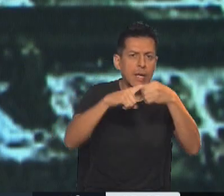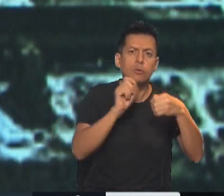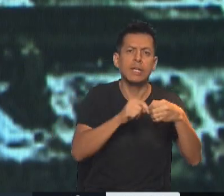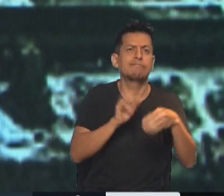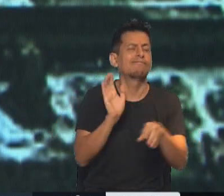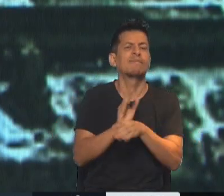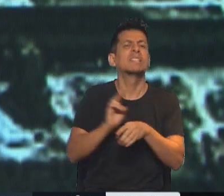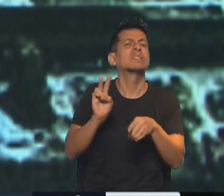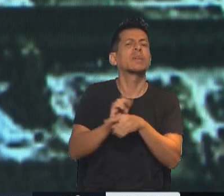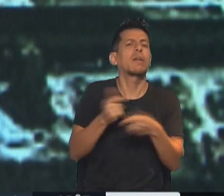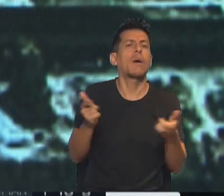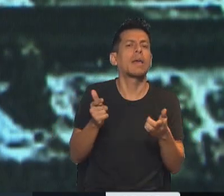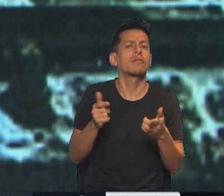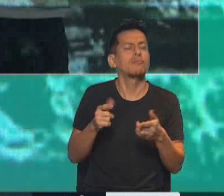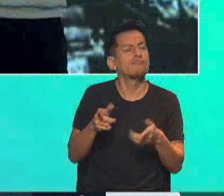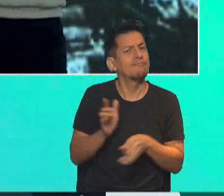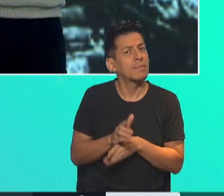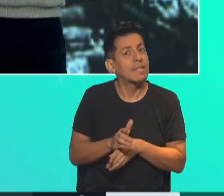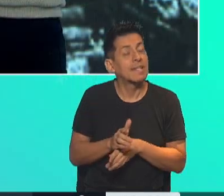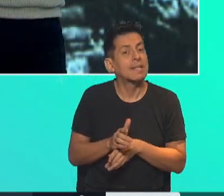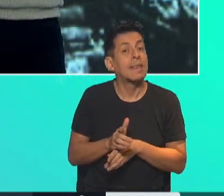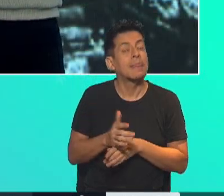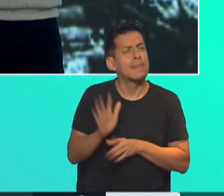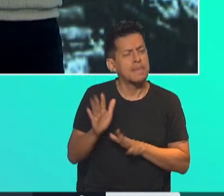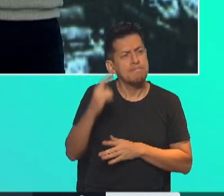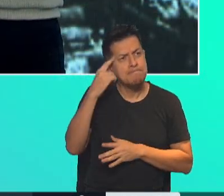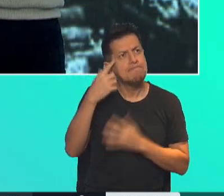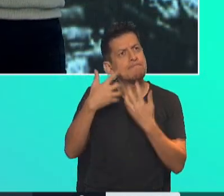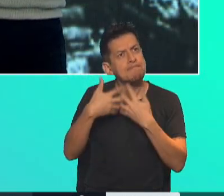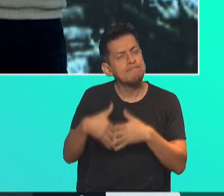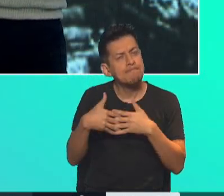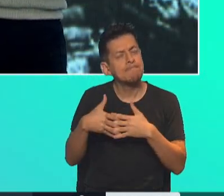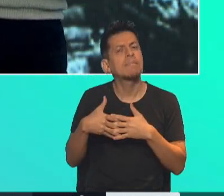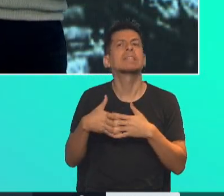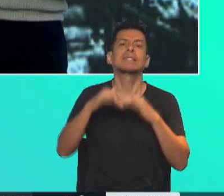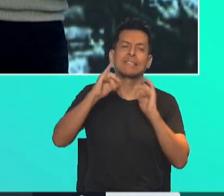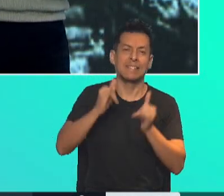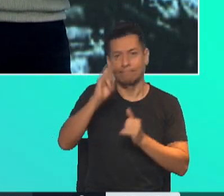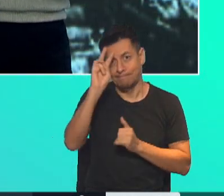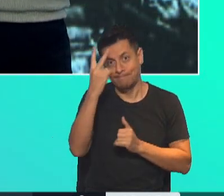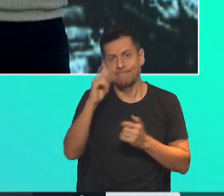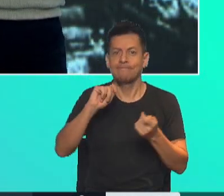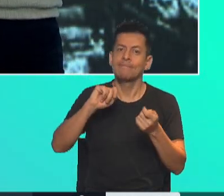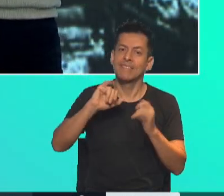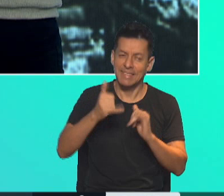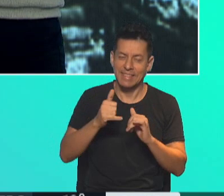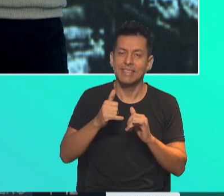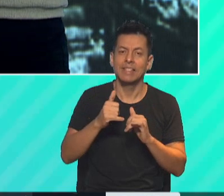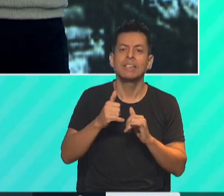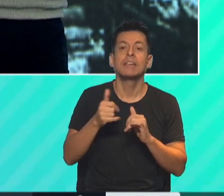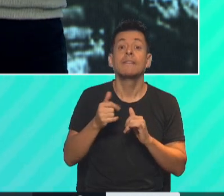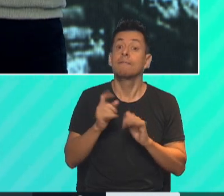y en realidad después dijo bueno en realidad no pensándolo bien voy a aceptarlo pero con una condición que finlandia y